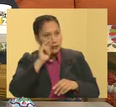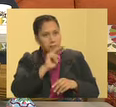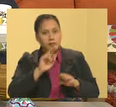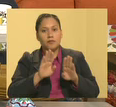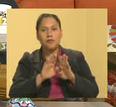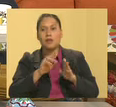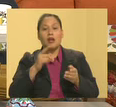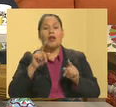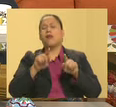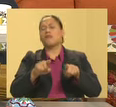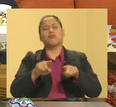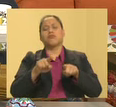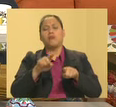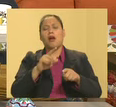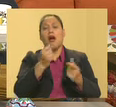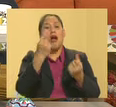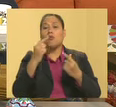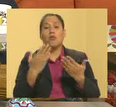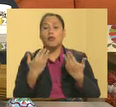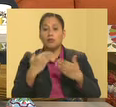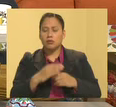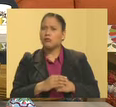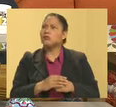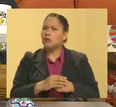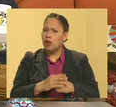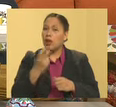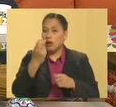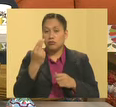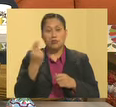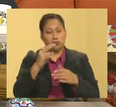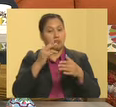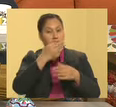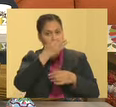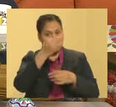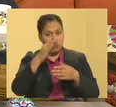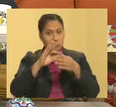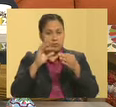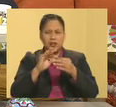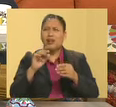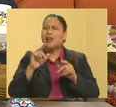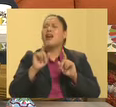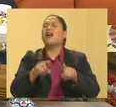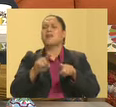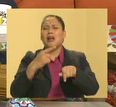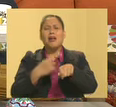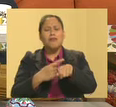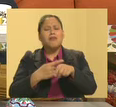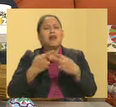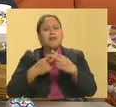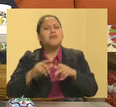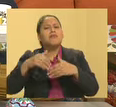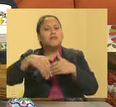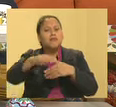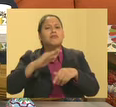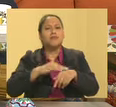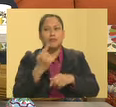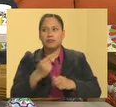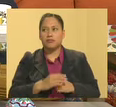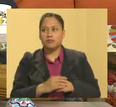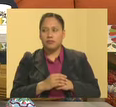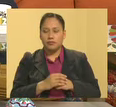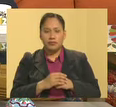sin convulsiones. Es importante saberlo. Claro. Oye, doctor, ¿por qué razón se da la epilepsia? ¿Por qué sale? ¿Qué es lo que la